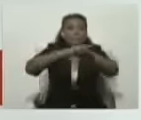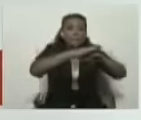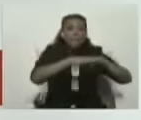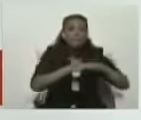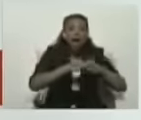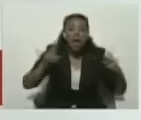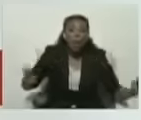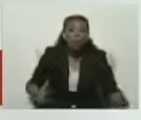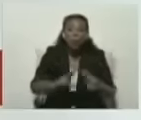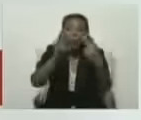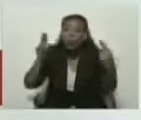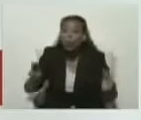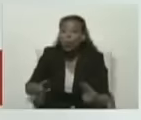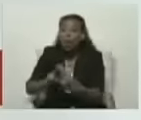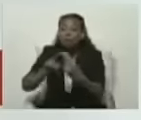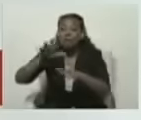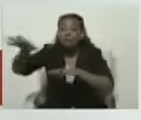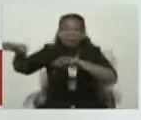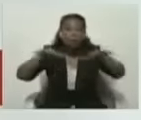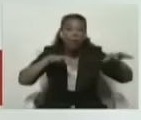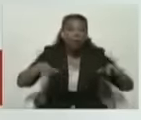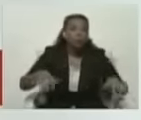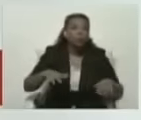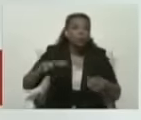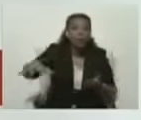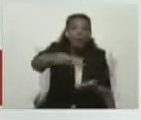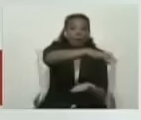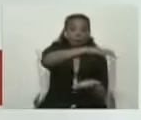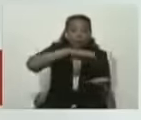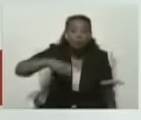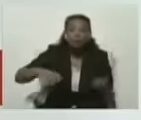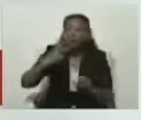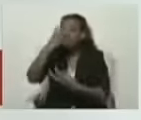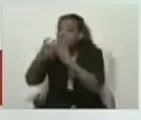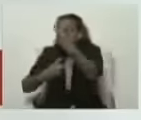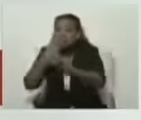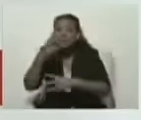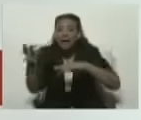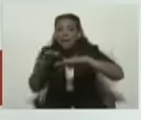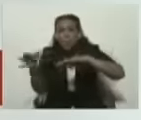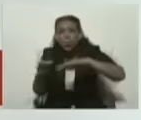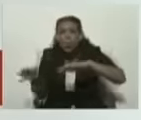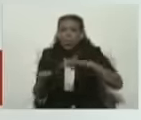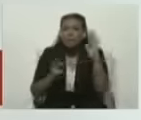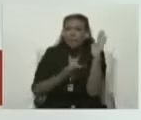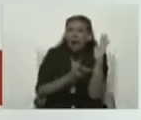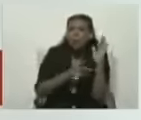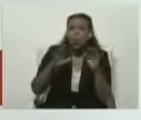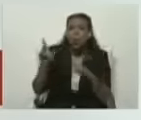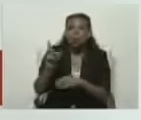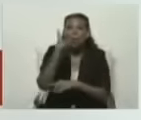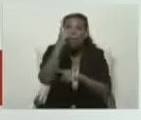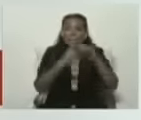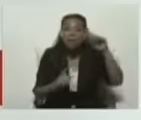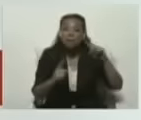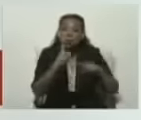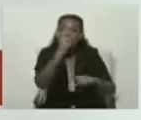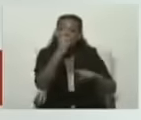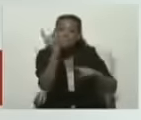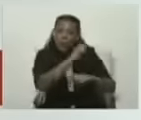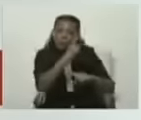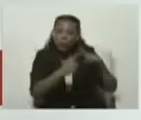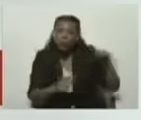este peregrinar que lo ha llevado a visitar en el último mes y medio más